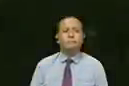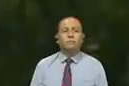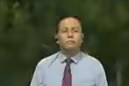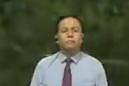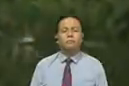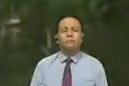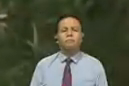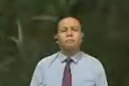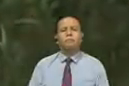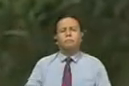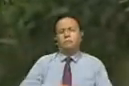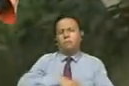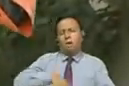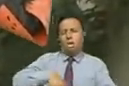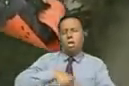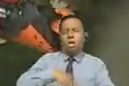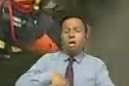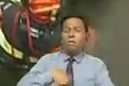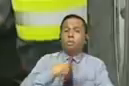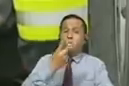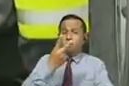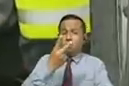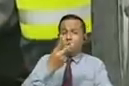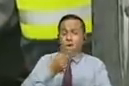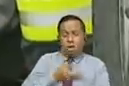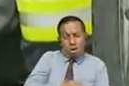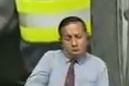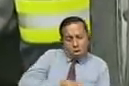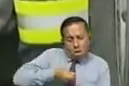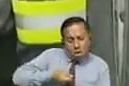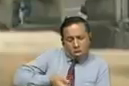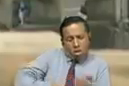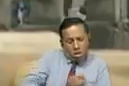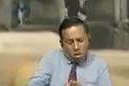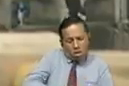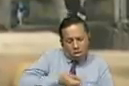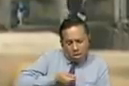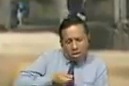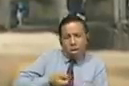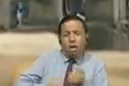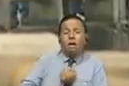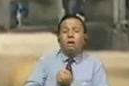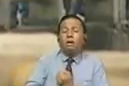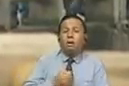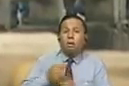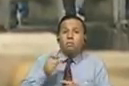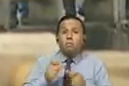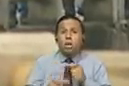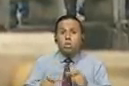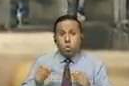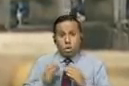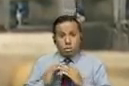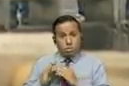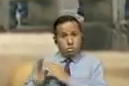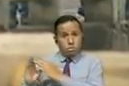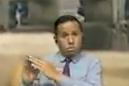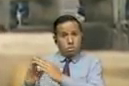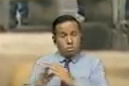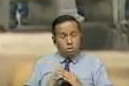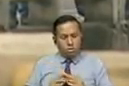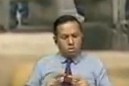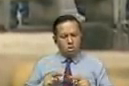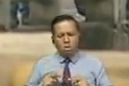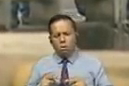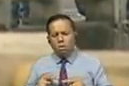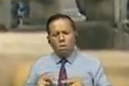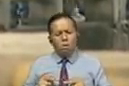Un poco más de 2 horas les tomó a los bomberos extraer los restos. Consternados estaban los moradores de la zona que veían desde el puente